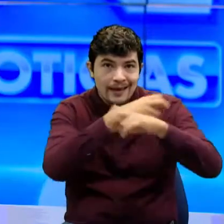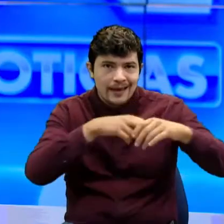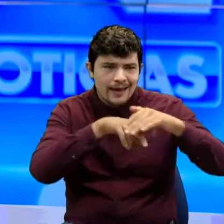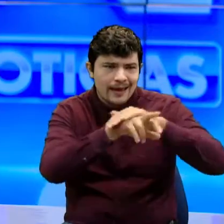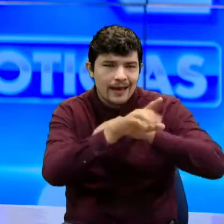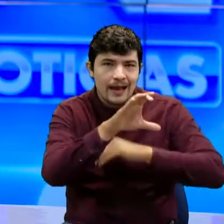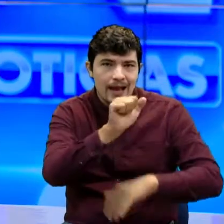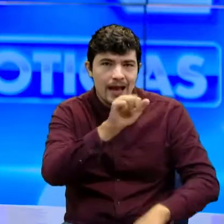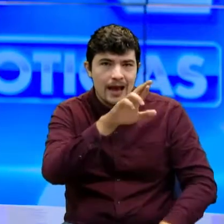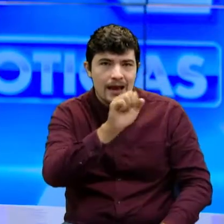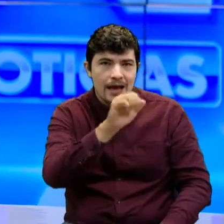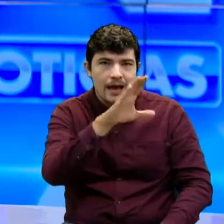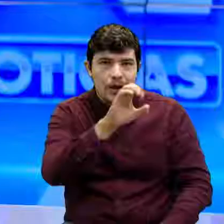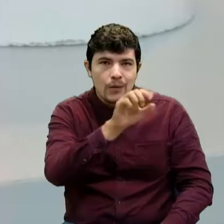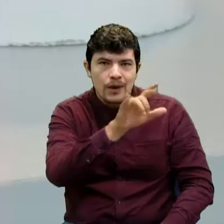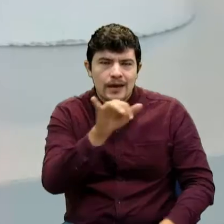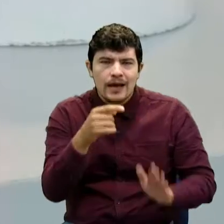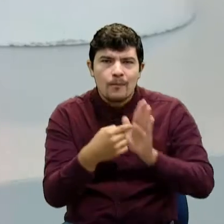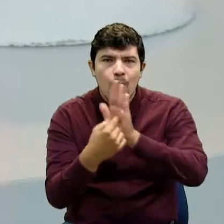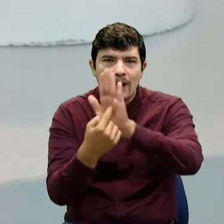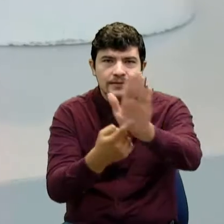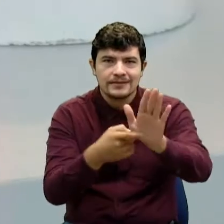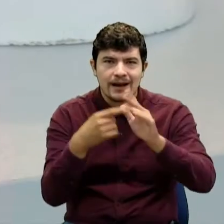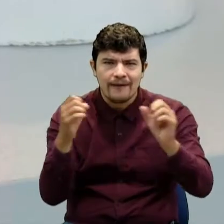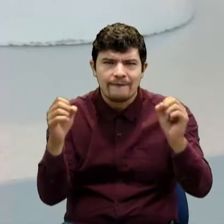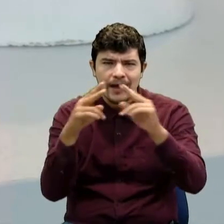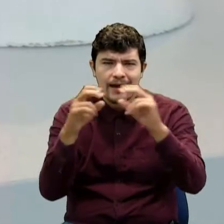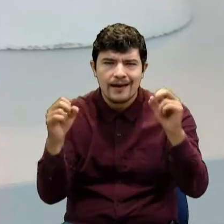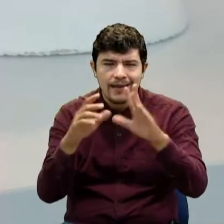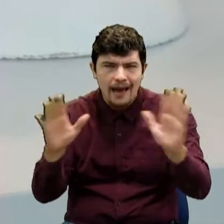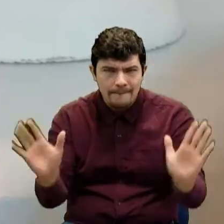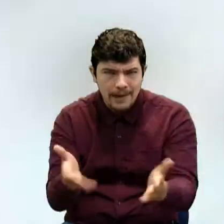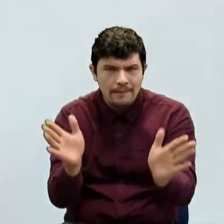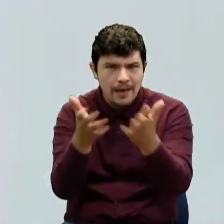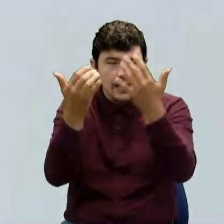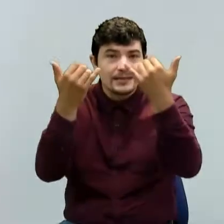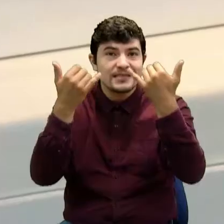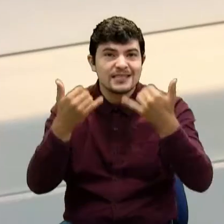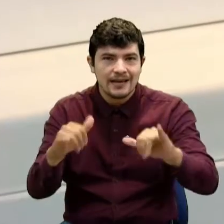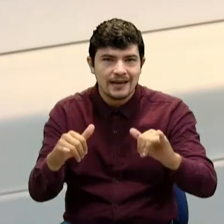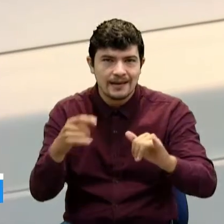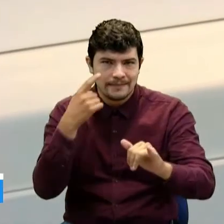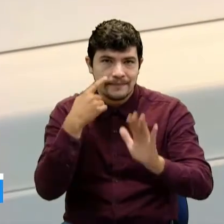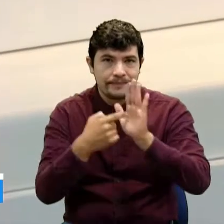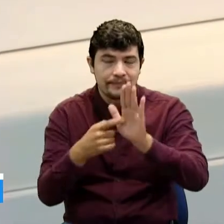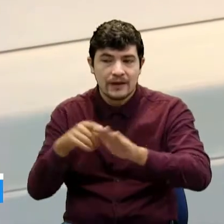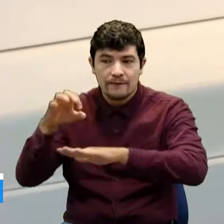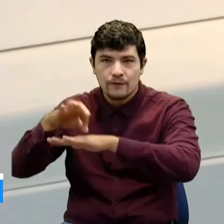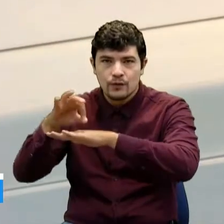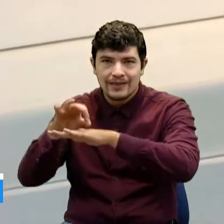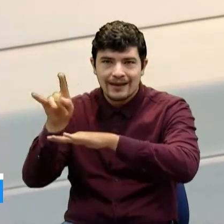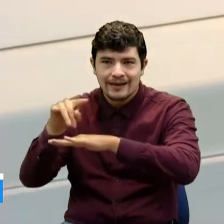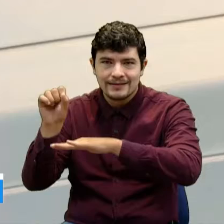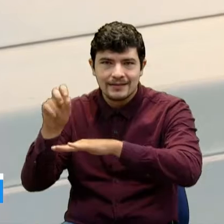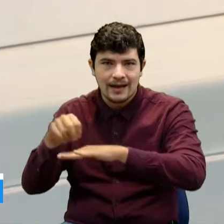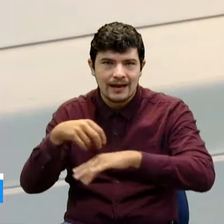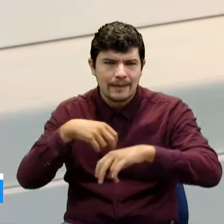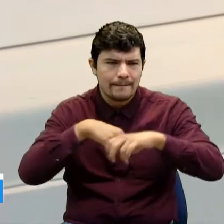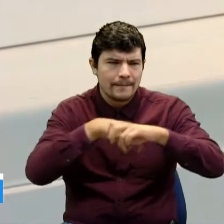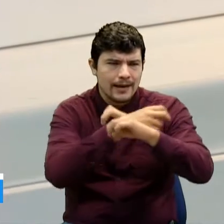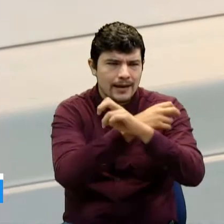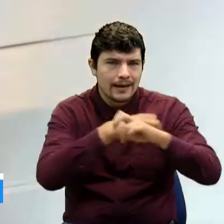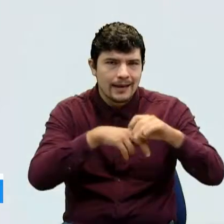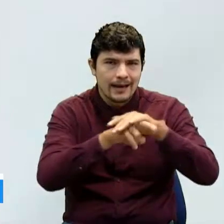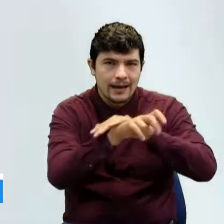llamado Impúlsate Ya. La Cámara de Comercio de Bucaramanga, Fundesan y Parque Caracolí